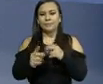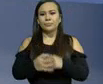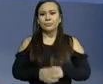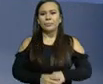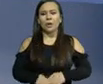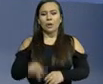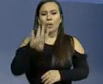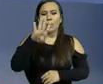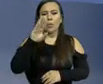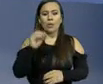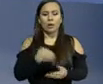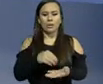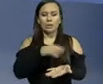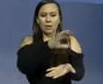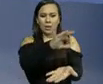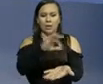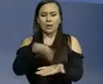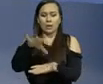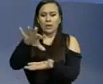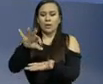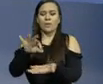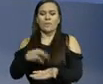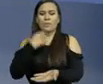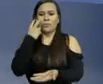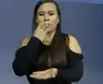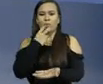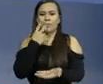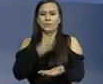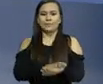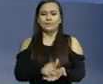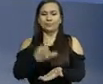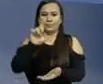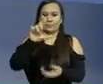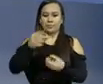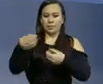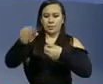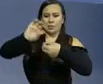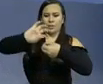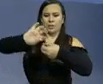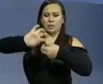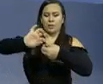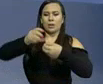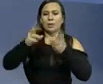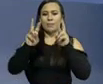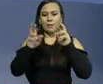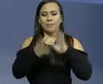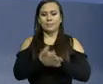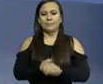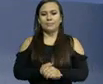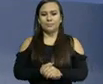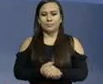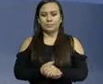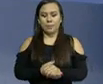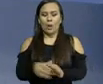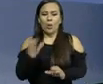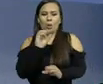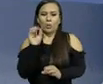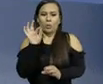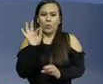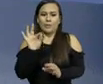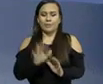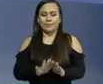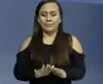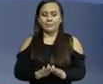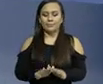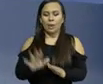40 muestras o 40 embarques como lo podemos llamar un 9 que es